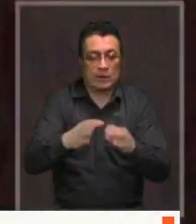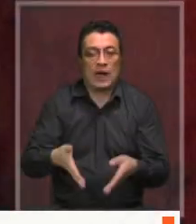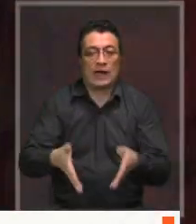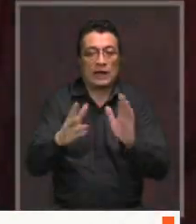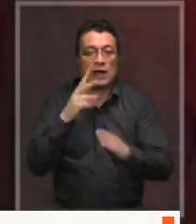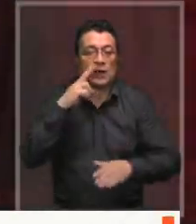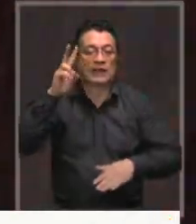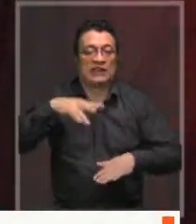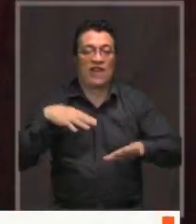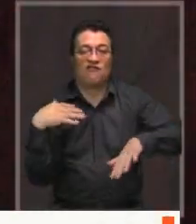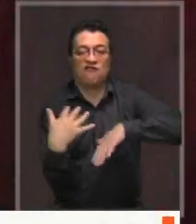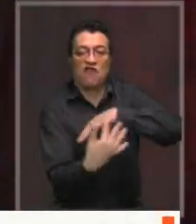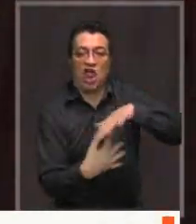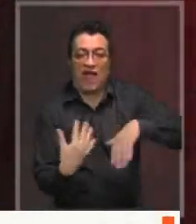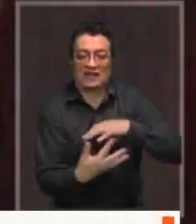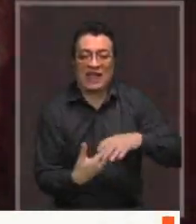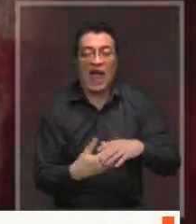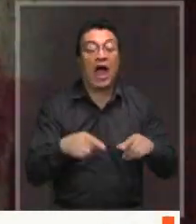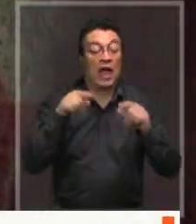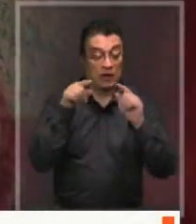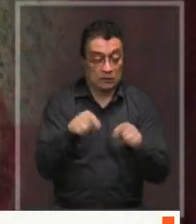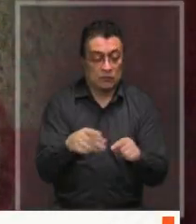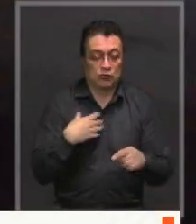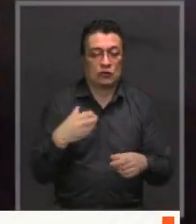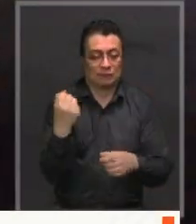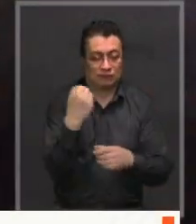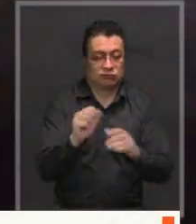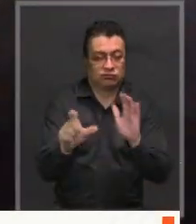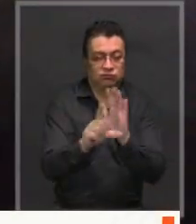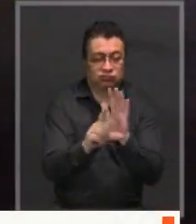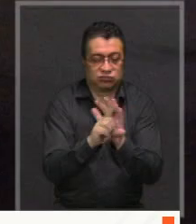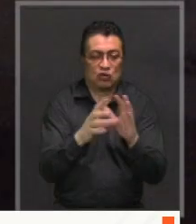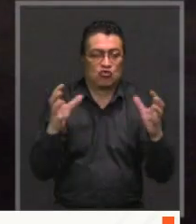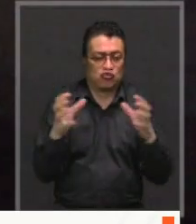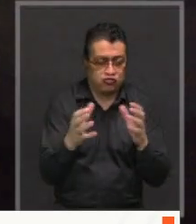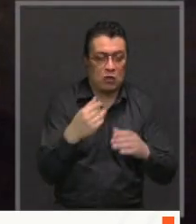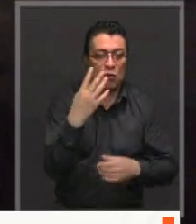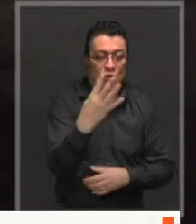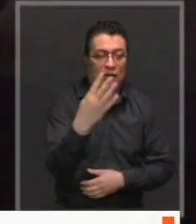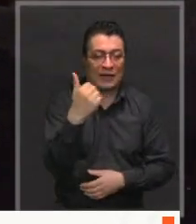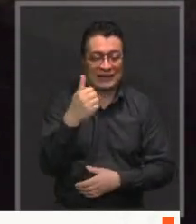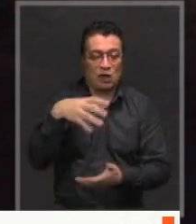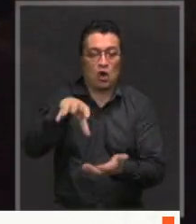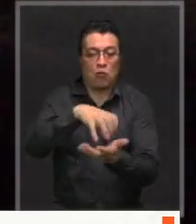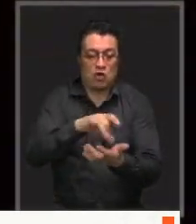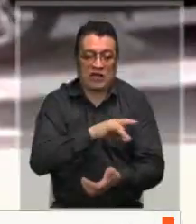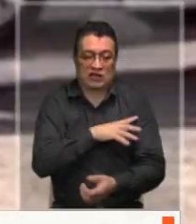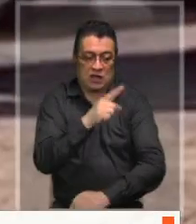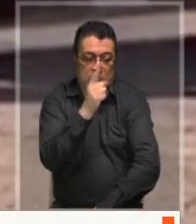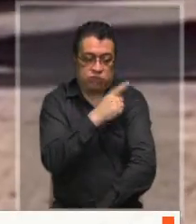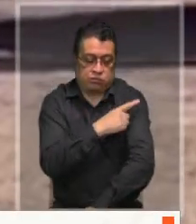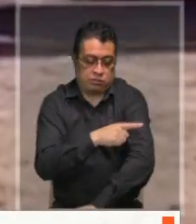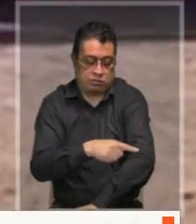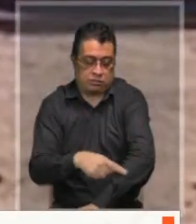Violencia, que busca enfrentar los homicidios y delitos violentos en 46 comunas del país.